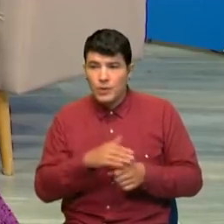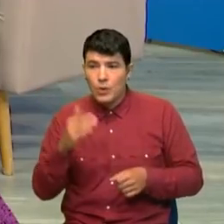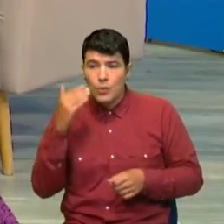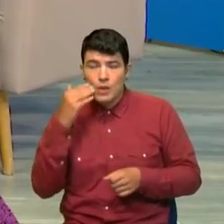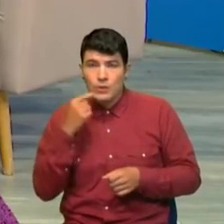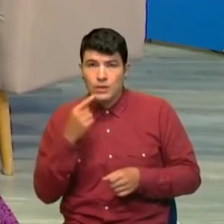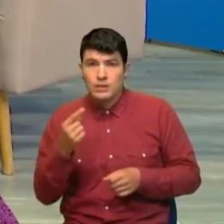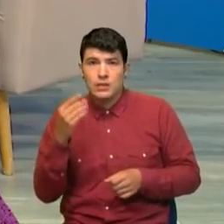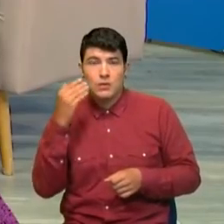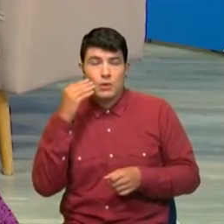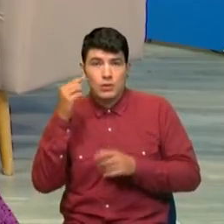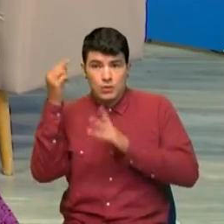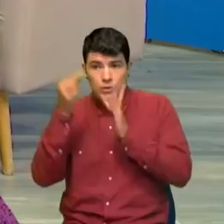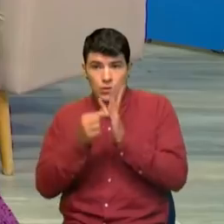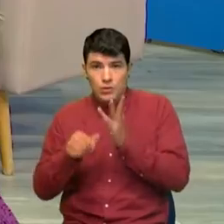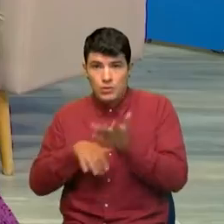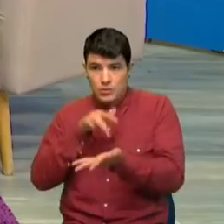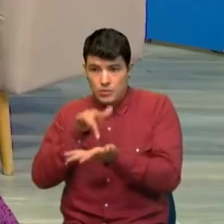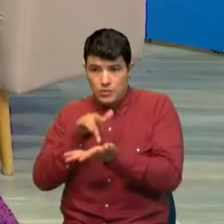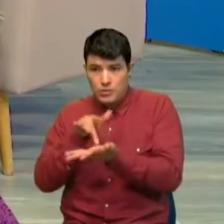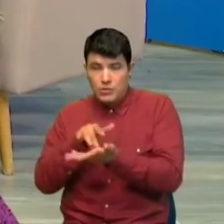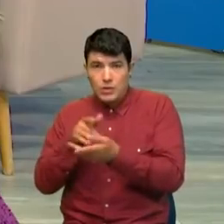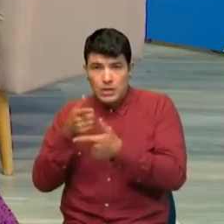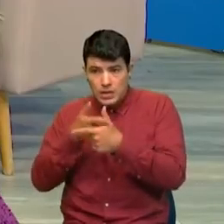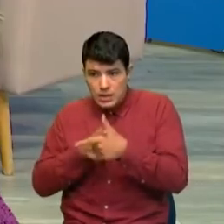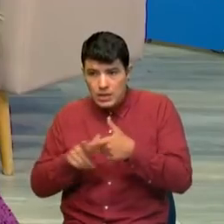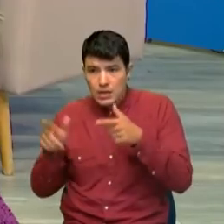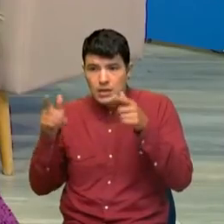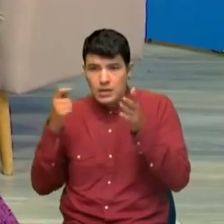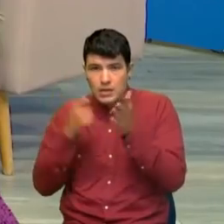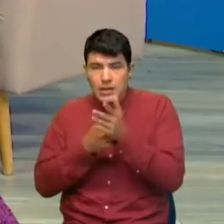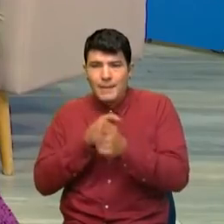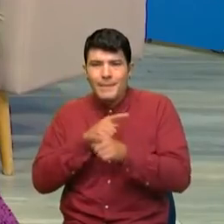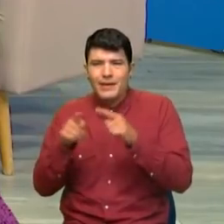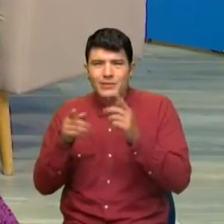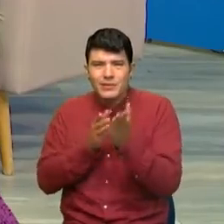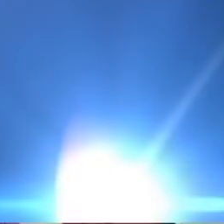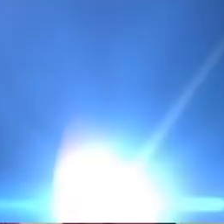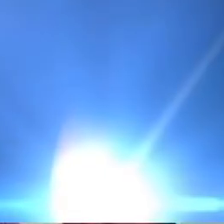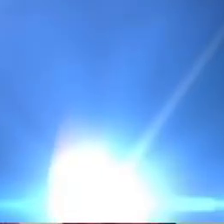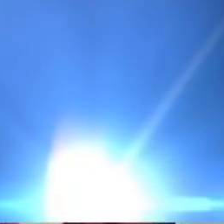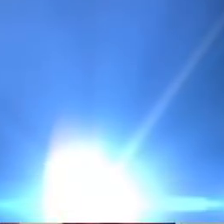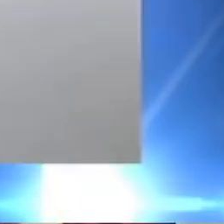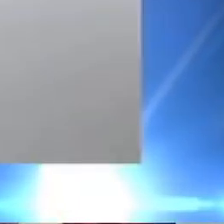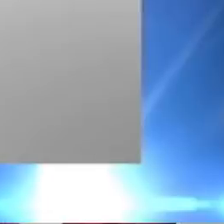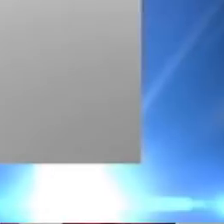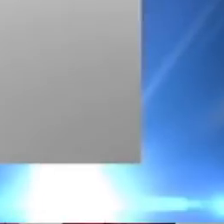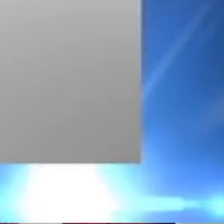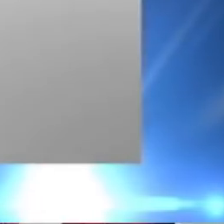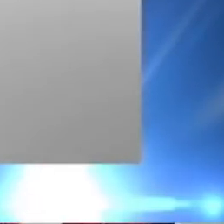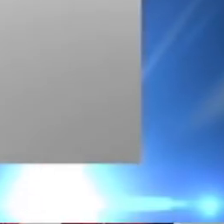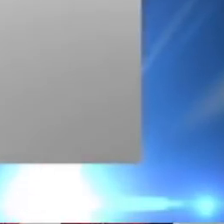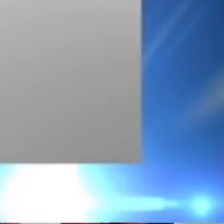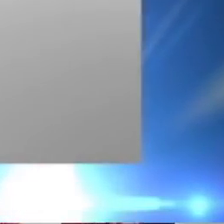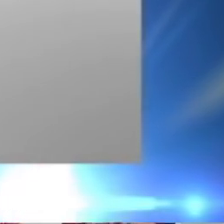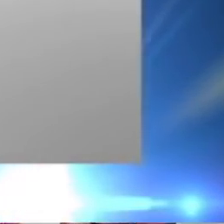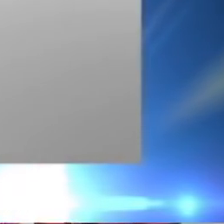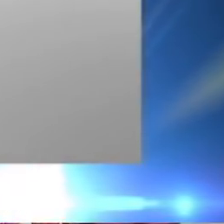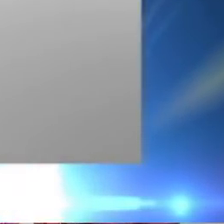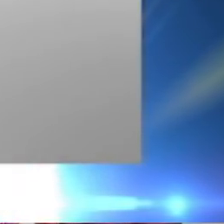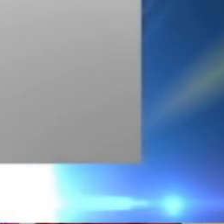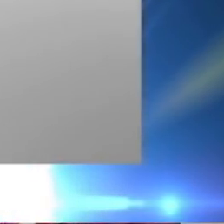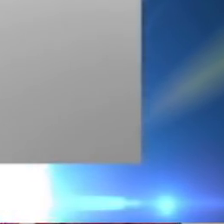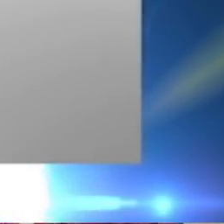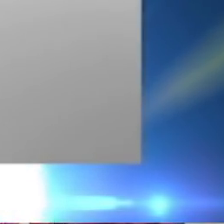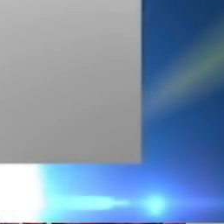en un matrimonio se hace partición de bienes, pero se sigue conviviendo, al momento de morir la señora, que es la que figura